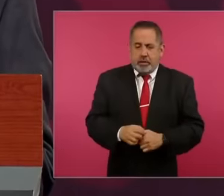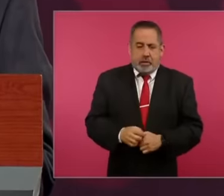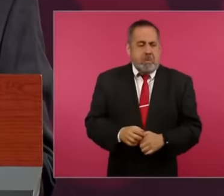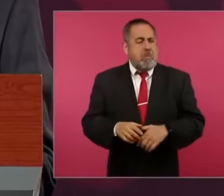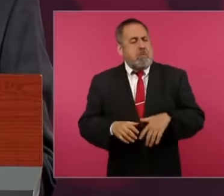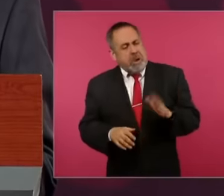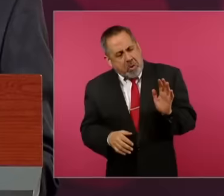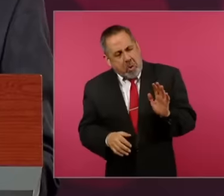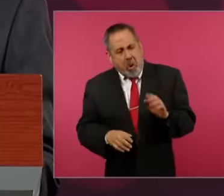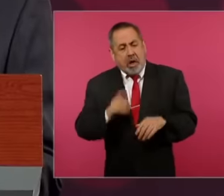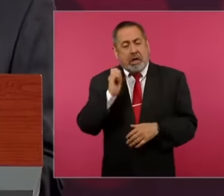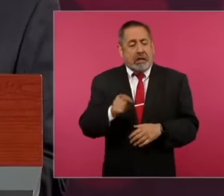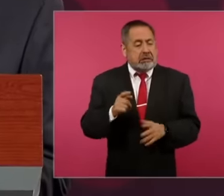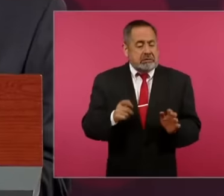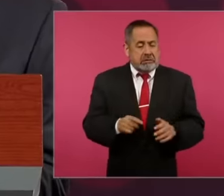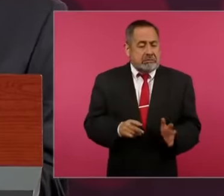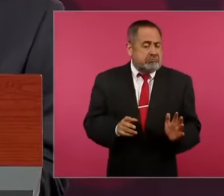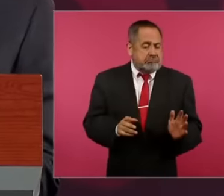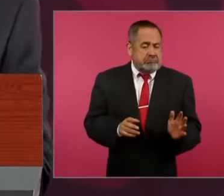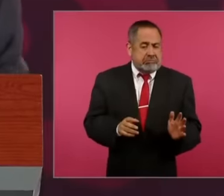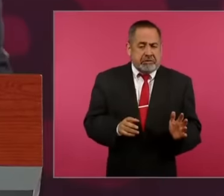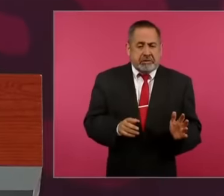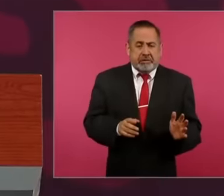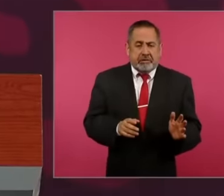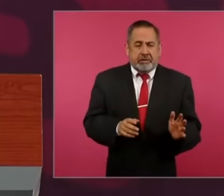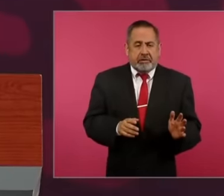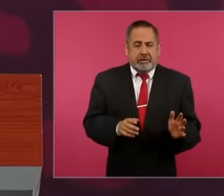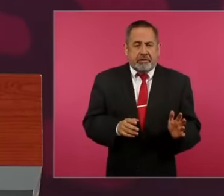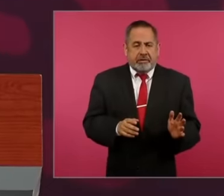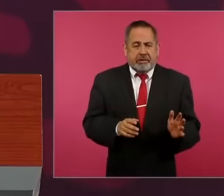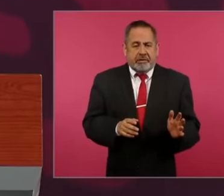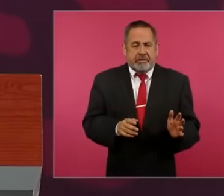Sin embargo, no significa que